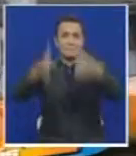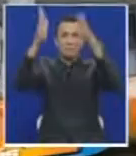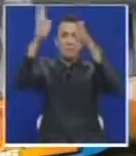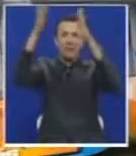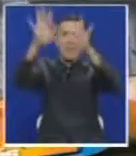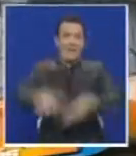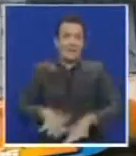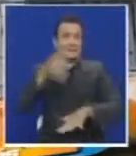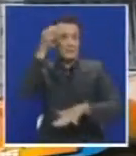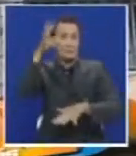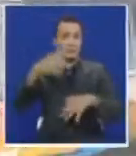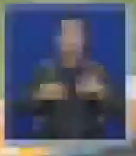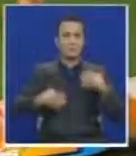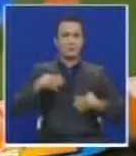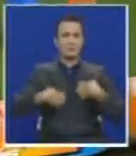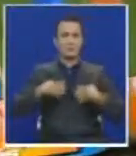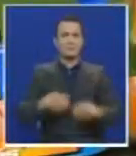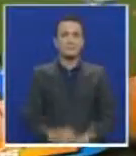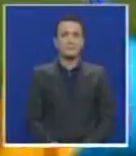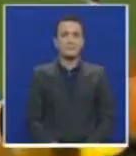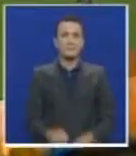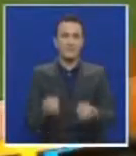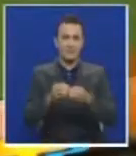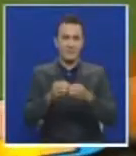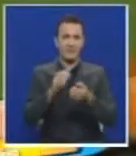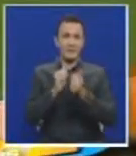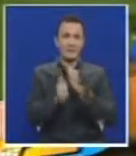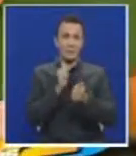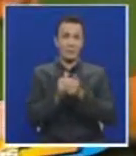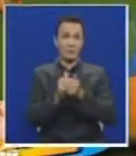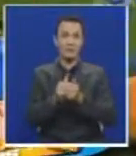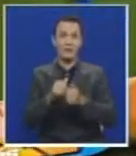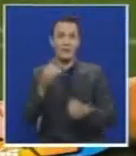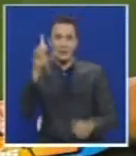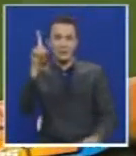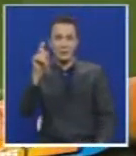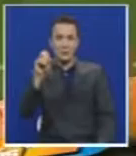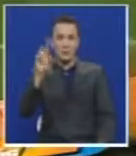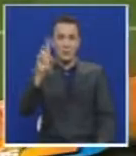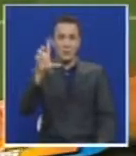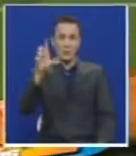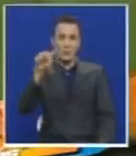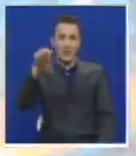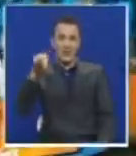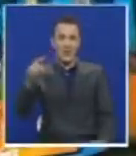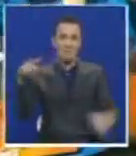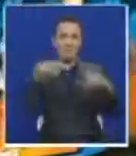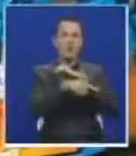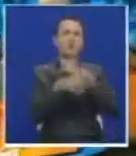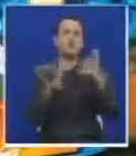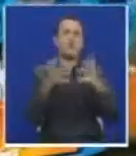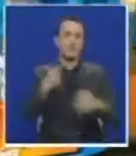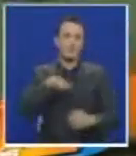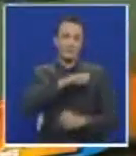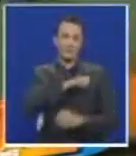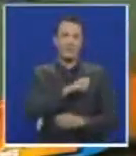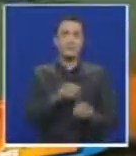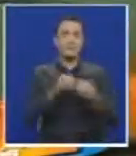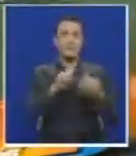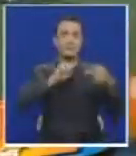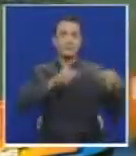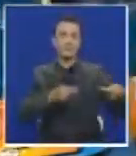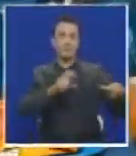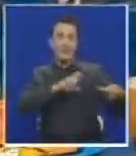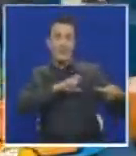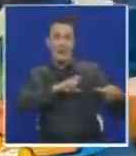avanzado estado de deterioro. En deportes, el gol de Dorlan Pavón en el fútbol español. El partido del